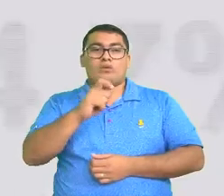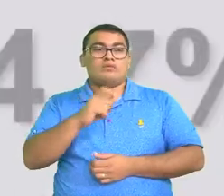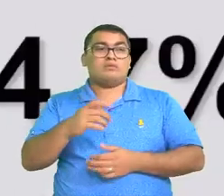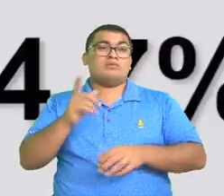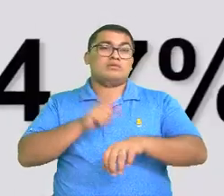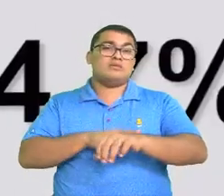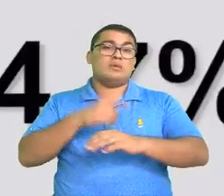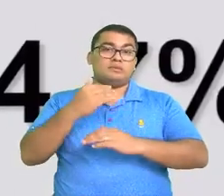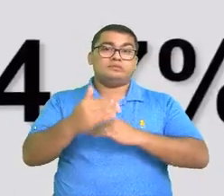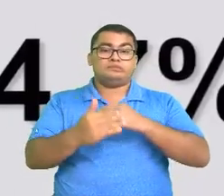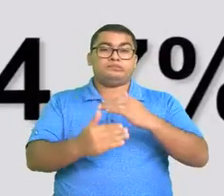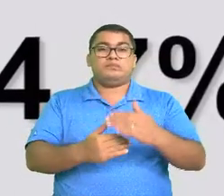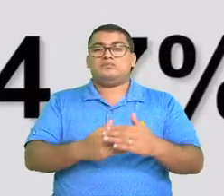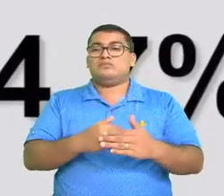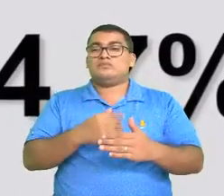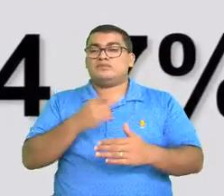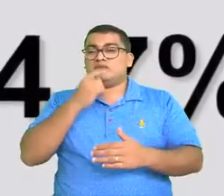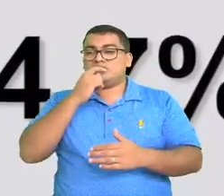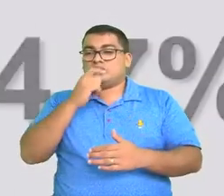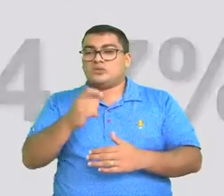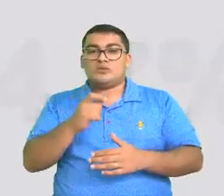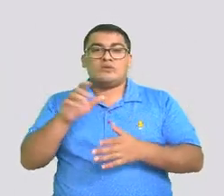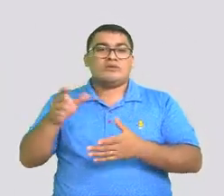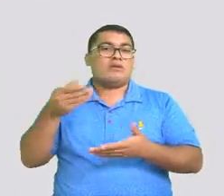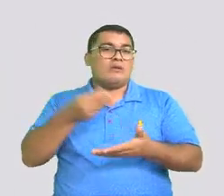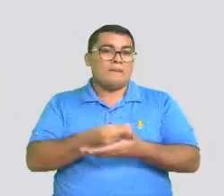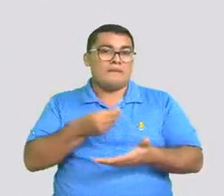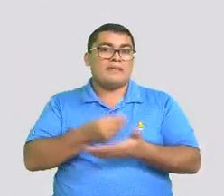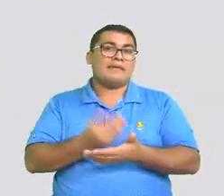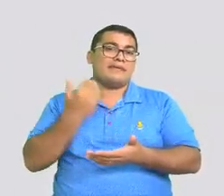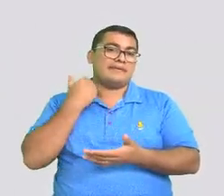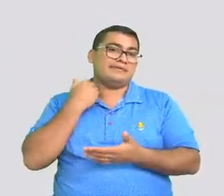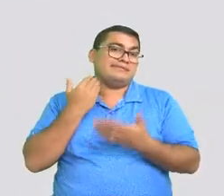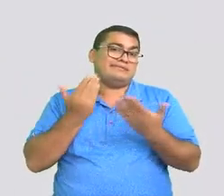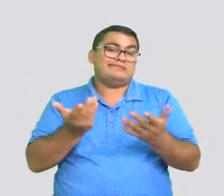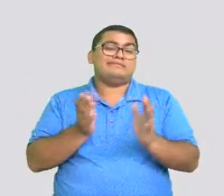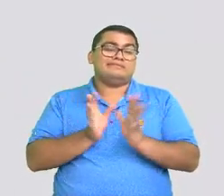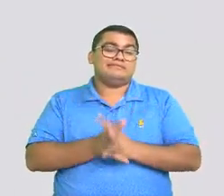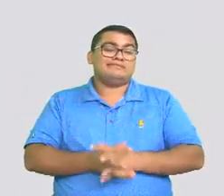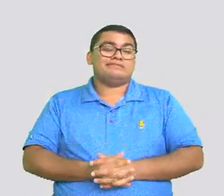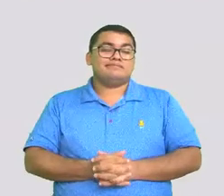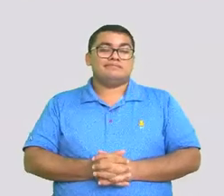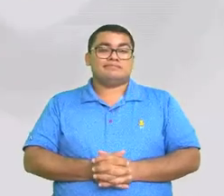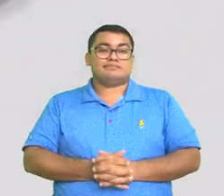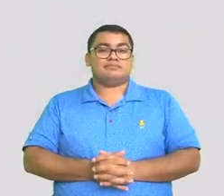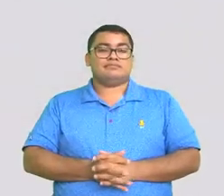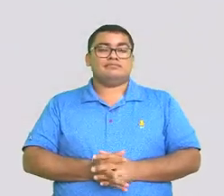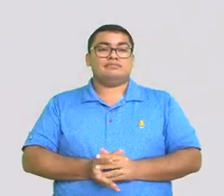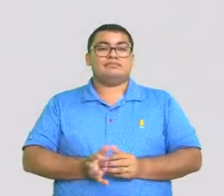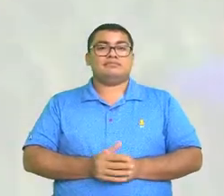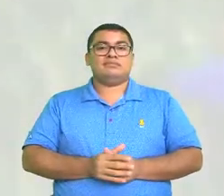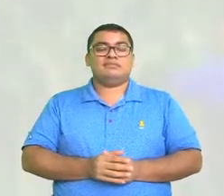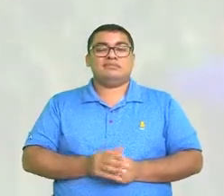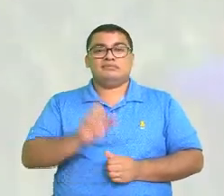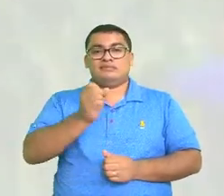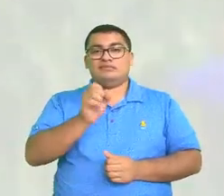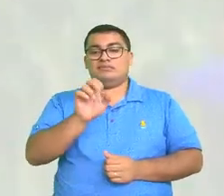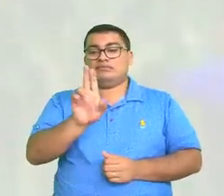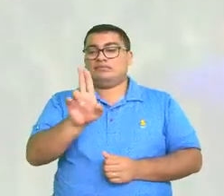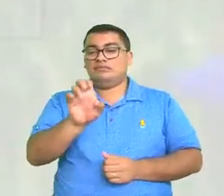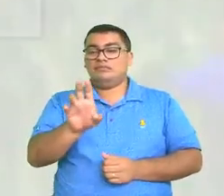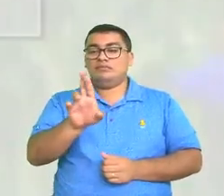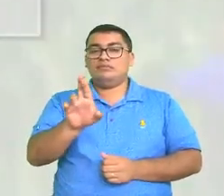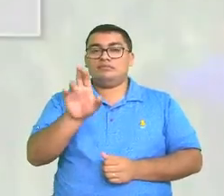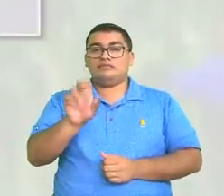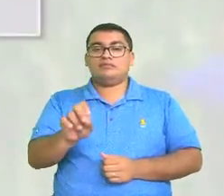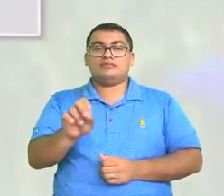el tiempo se vuelve caprichoso. ¿Ya? Y son más caros, obviamente. Sí, también son más caros, ¿verdad? Sí. De hecho, el suero de